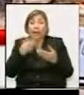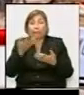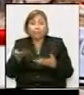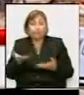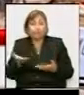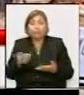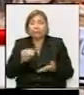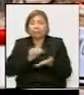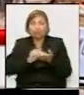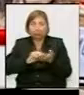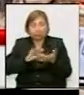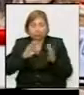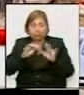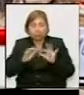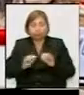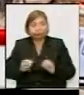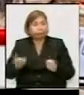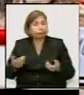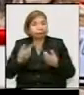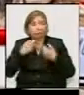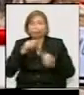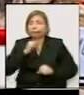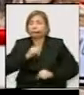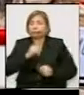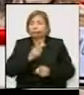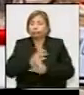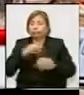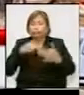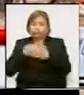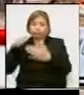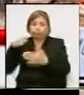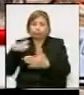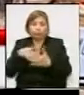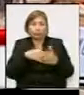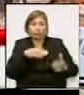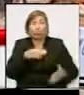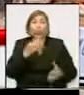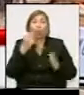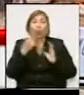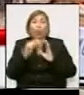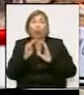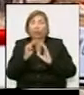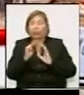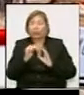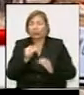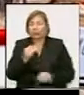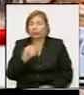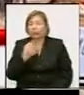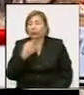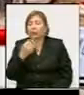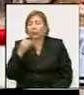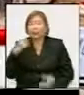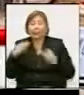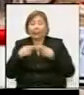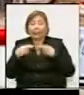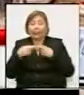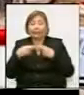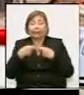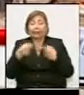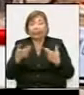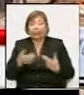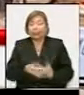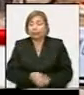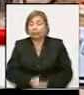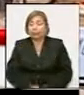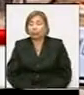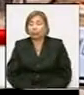estándar internacional de derechos humanos que medidas como el bloqueo de páginas web o el bloqueo del acceso a Internet en por